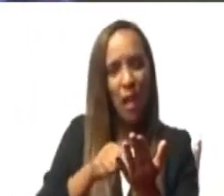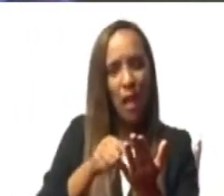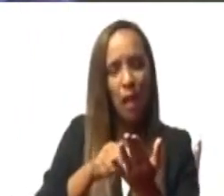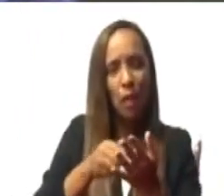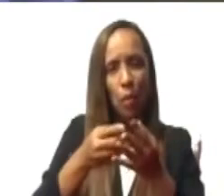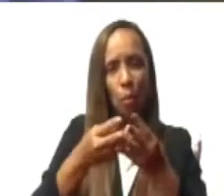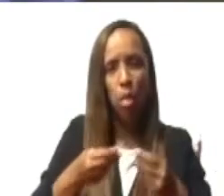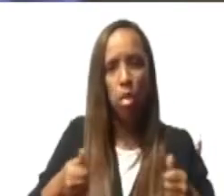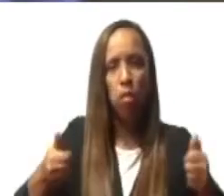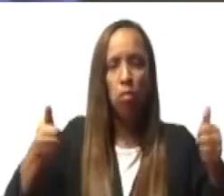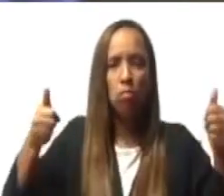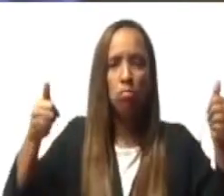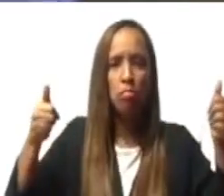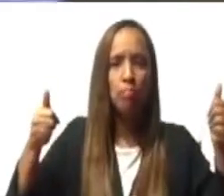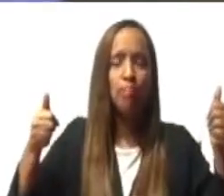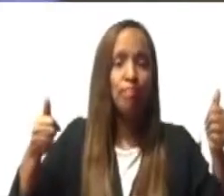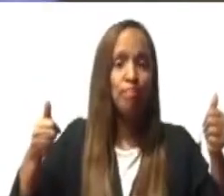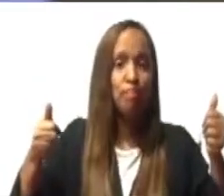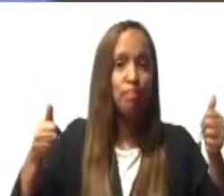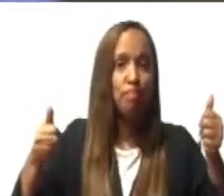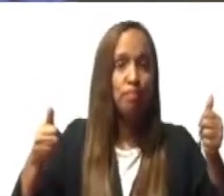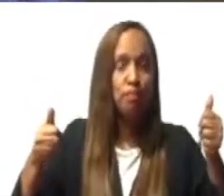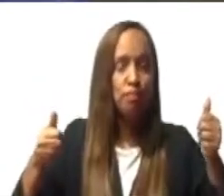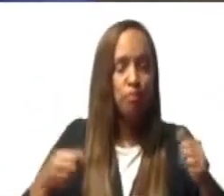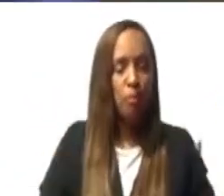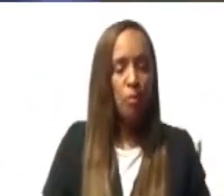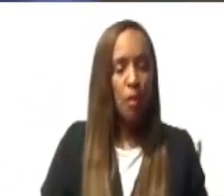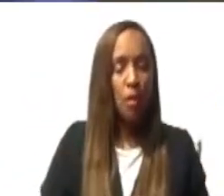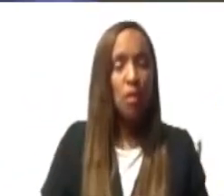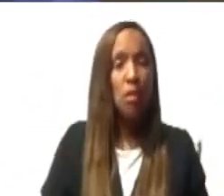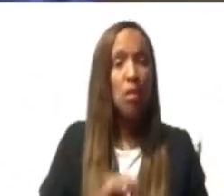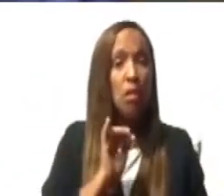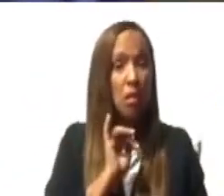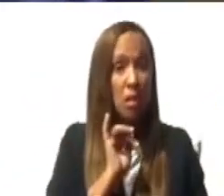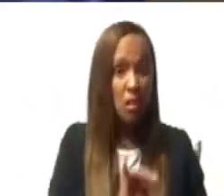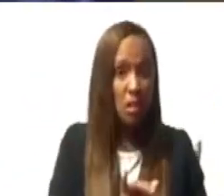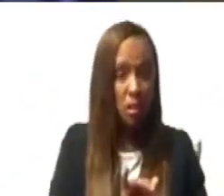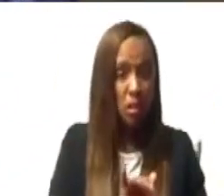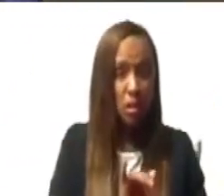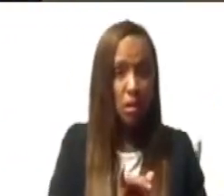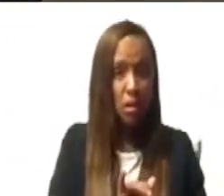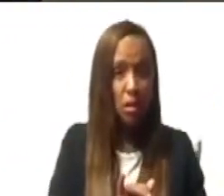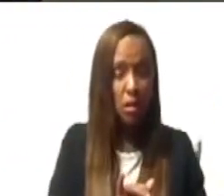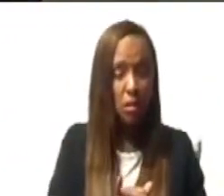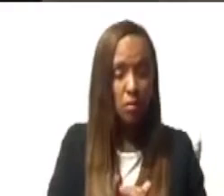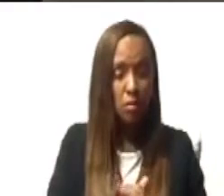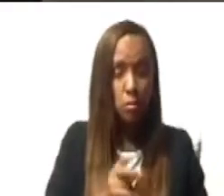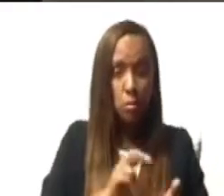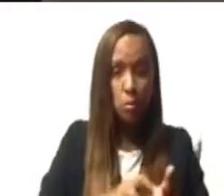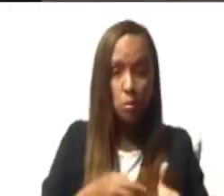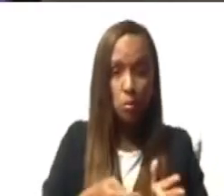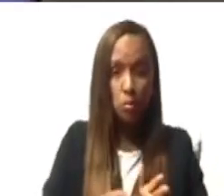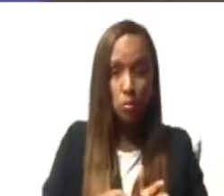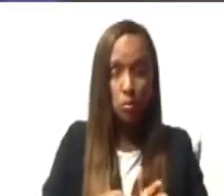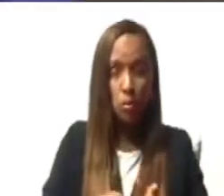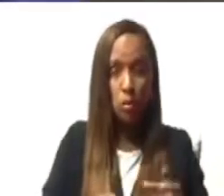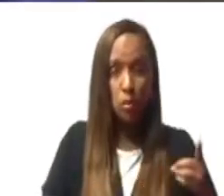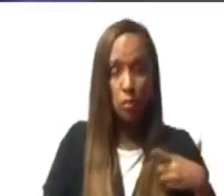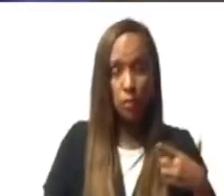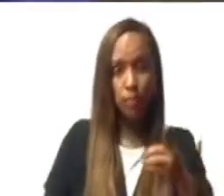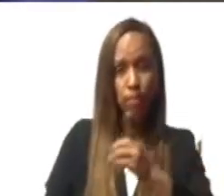eso no nos toca solo a nosotros, los diputados del Partido de la Liberación Dominicana,